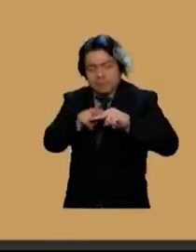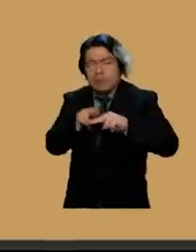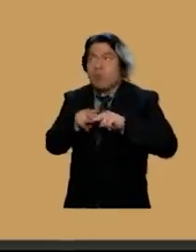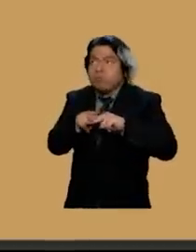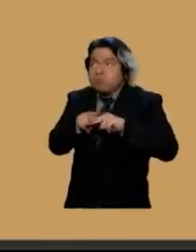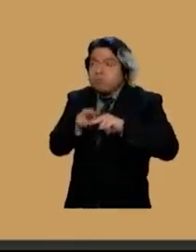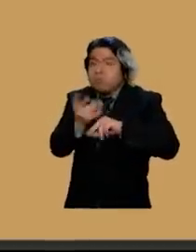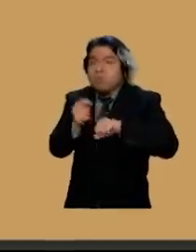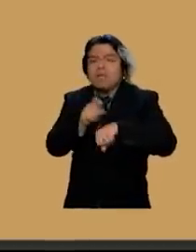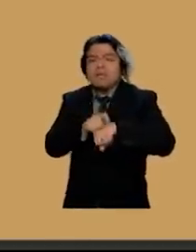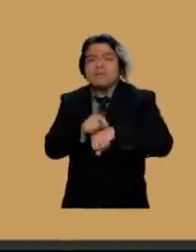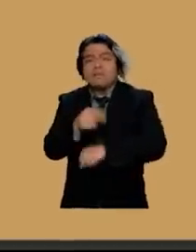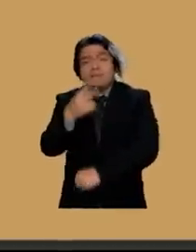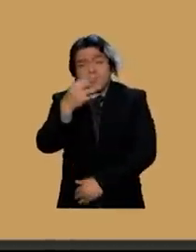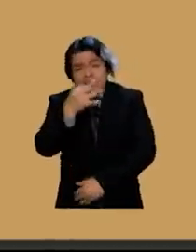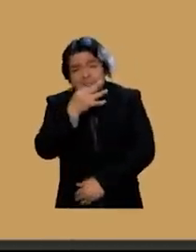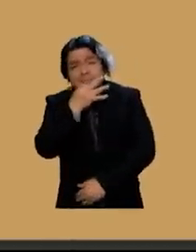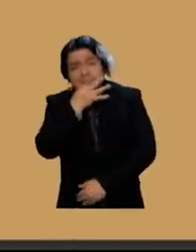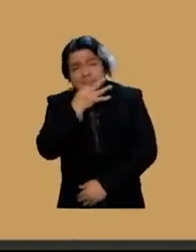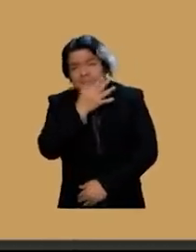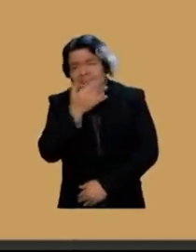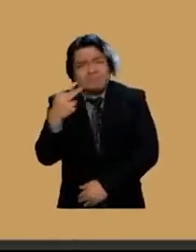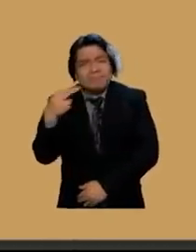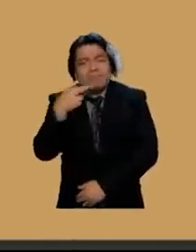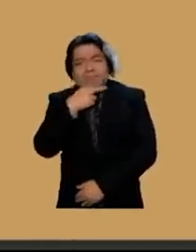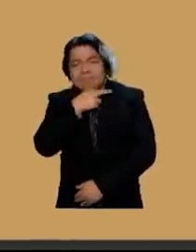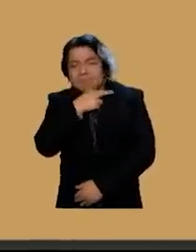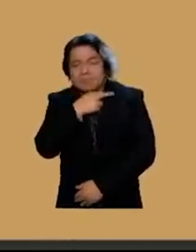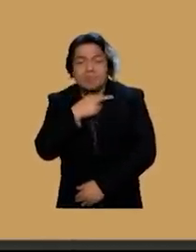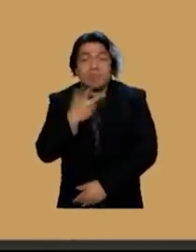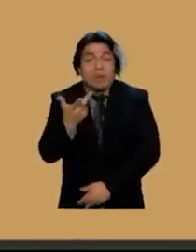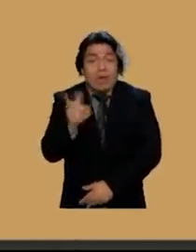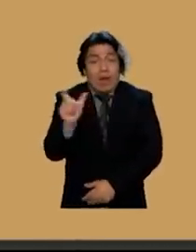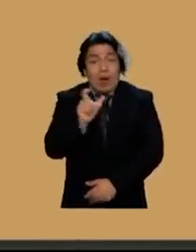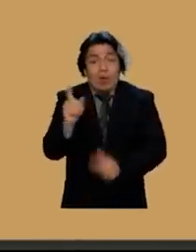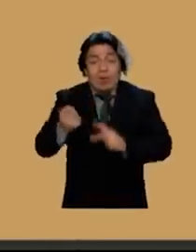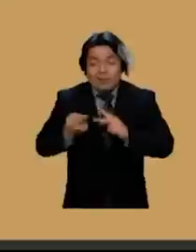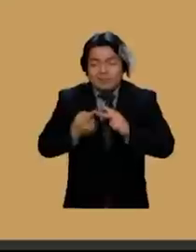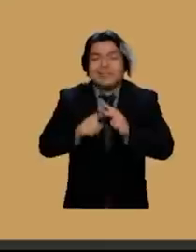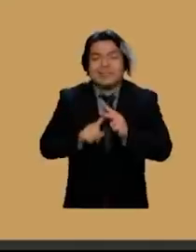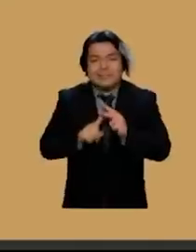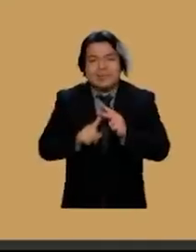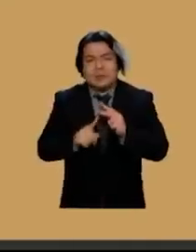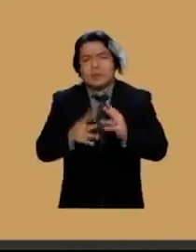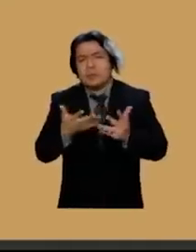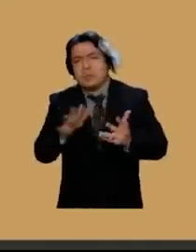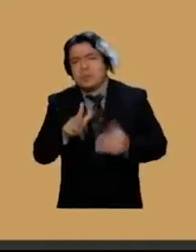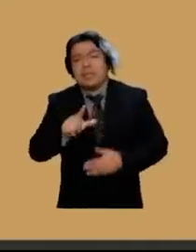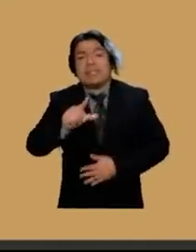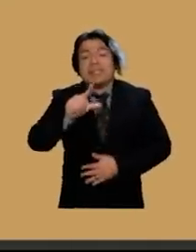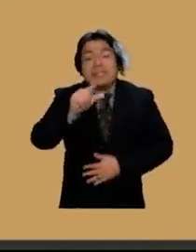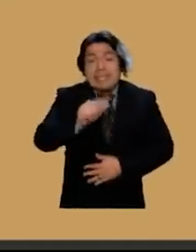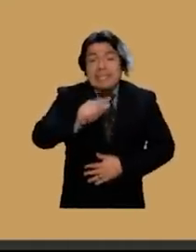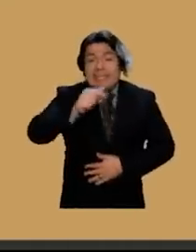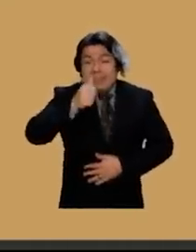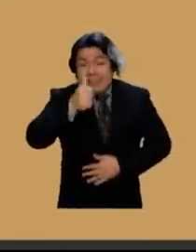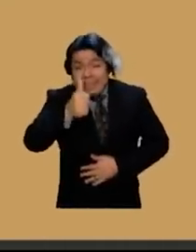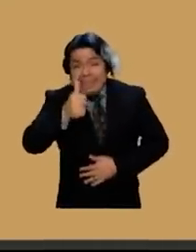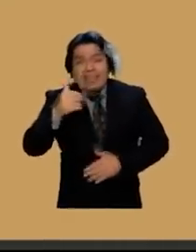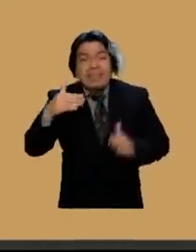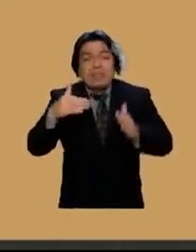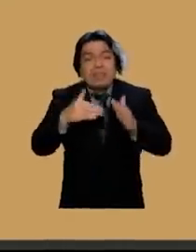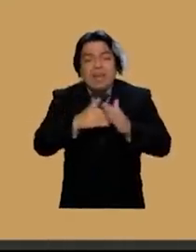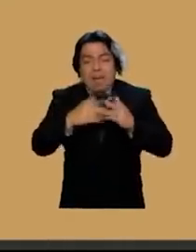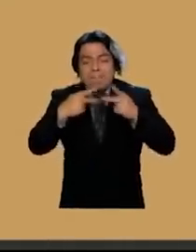alrededor de 2 minutos y se moverán al inicio de operaciones alrededor de 76,000